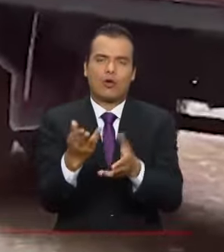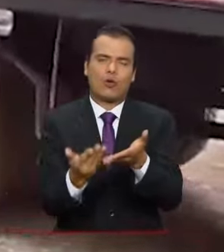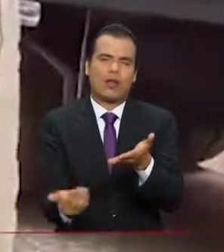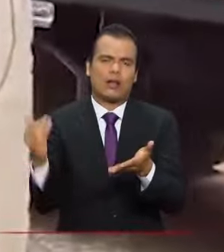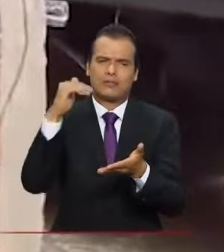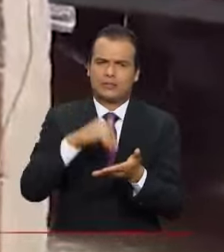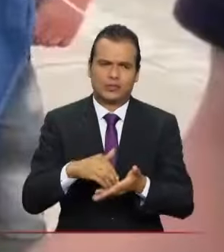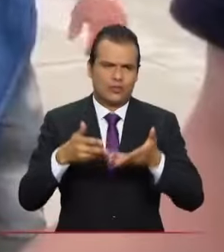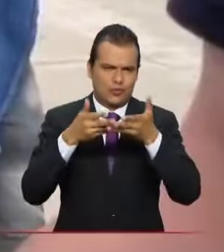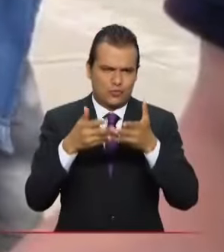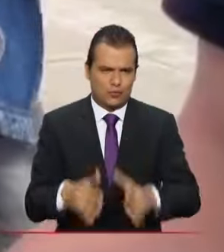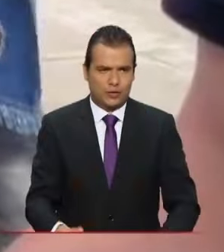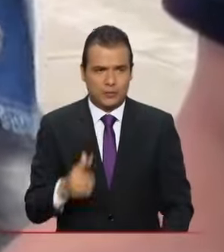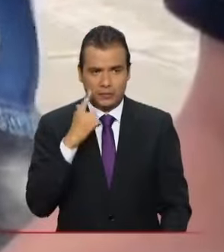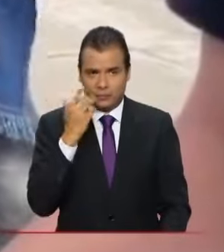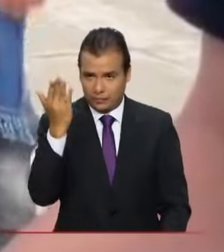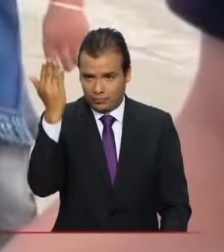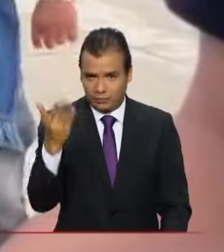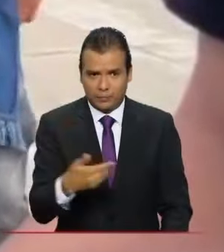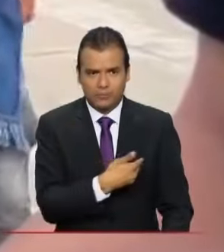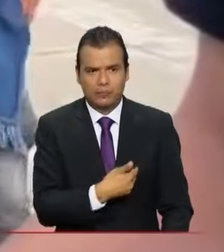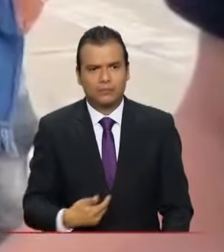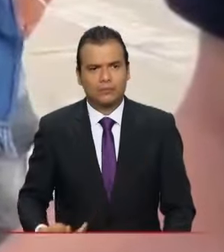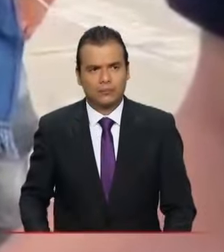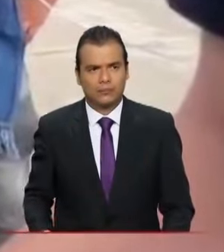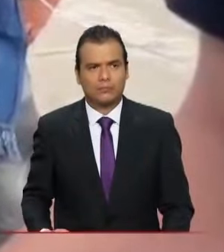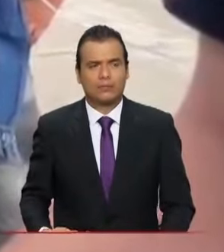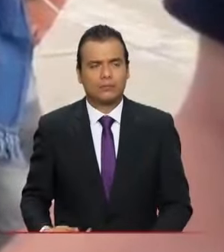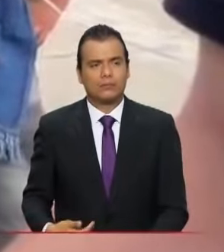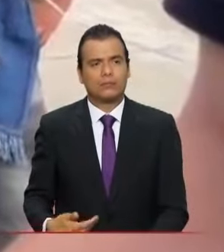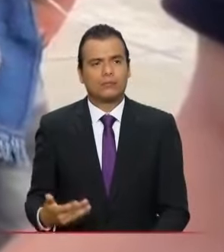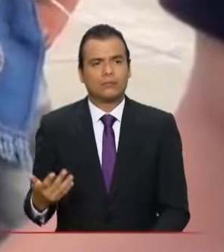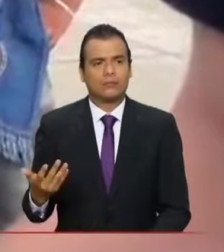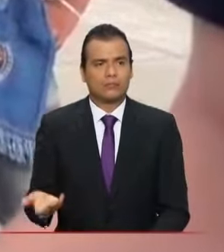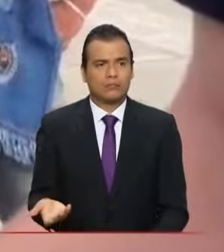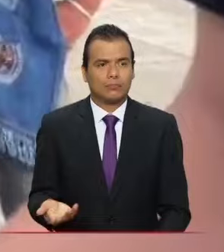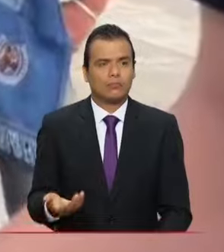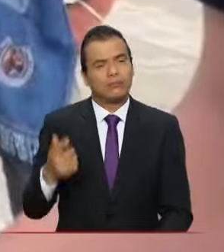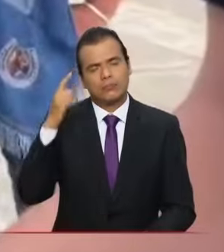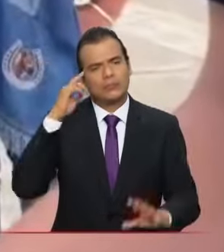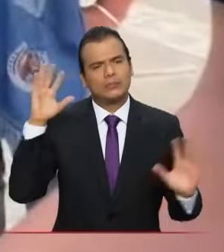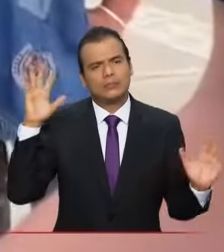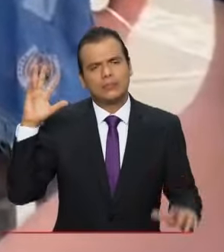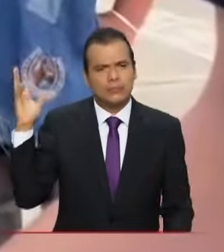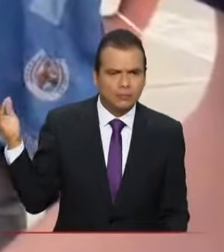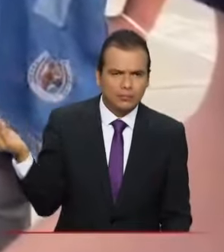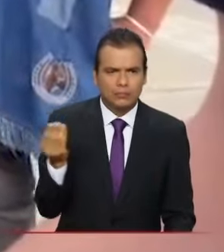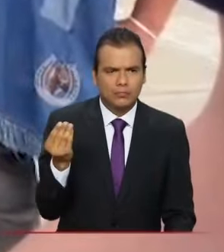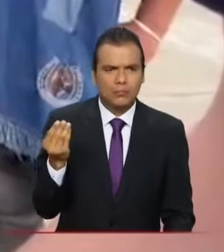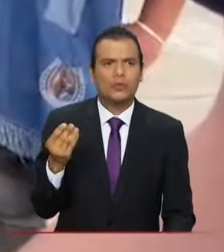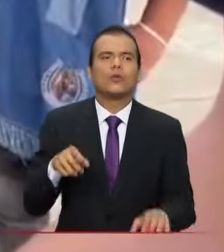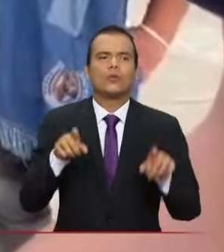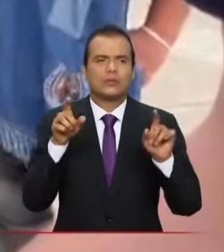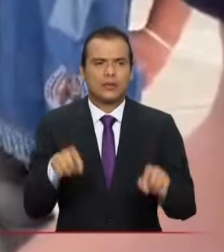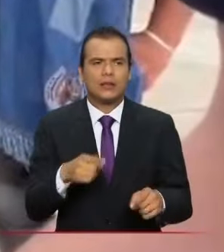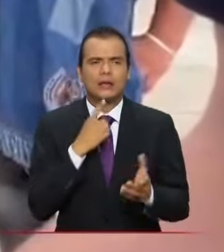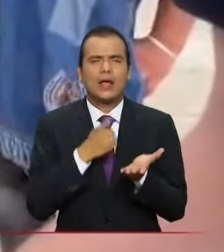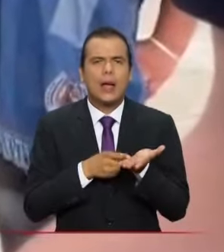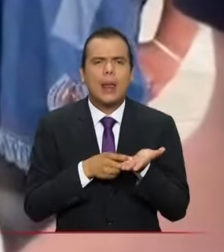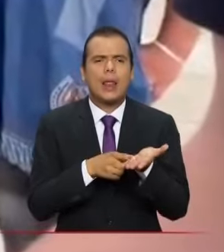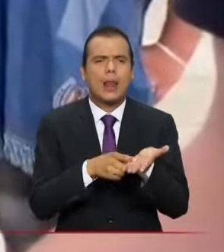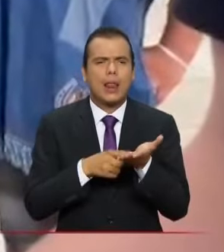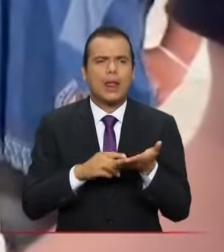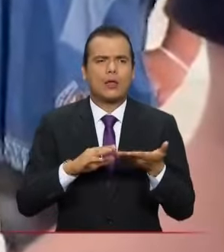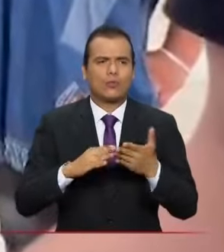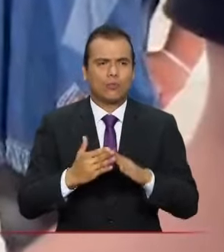Señor presidente, el éxito no era su llegada, sino coordinar con las comunidades del Cañón del Micay. En la forma en cómo